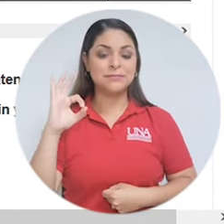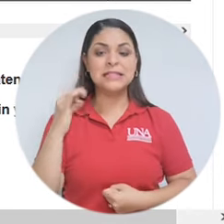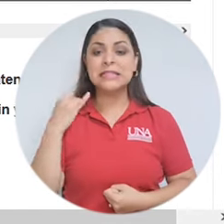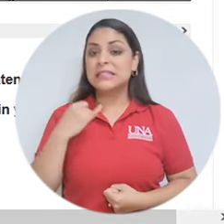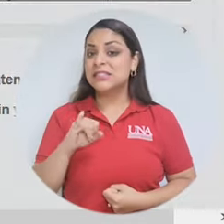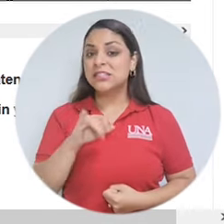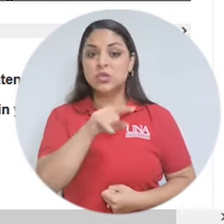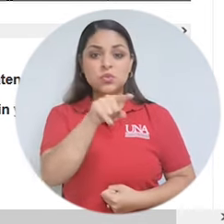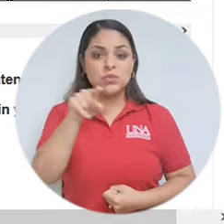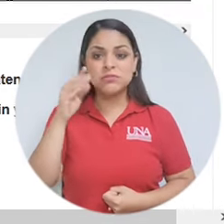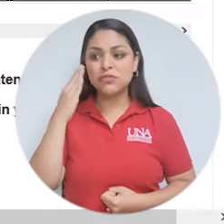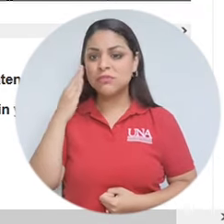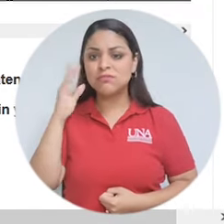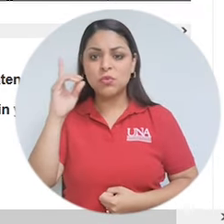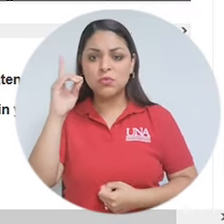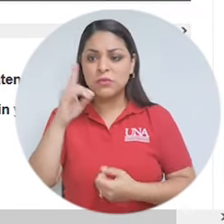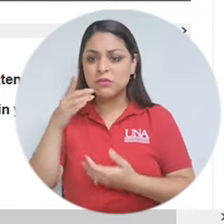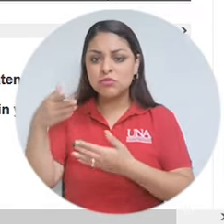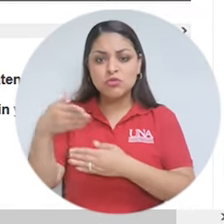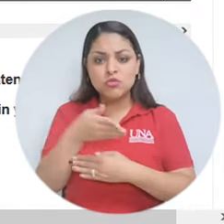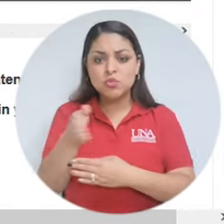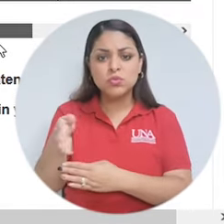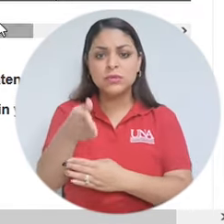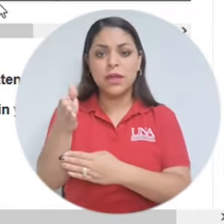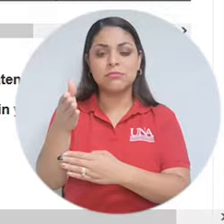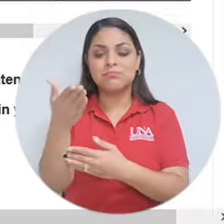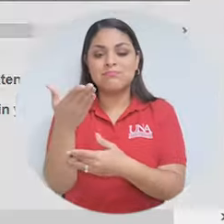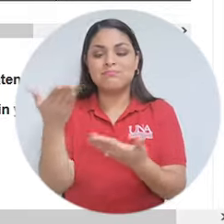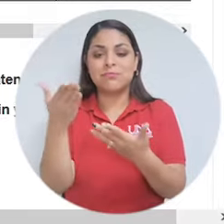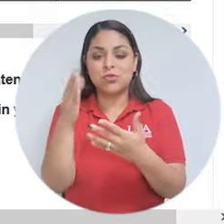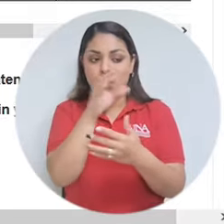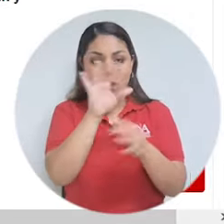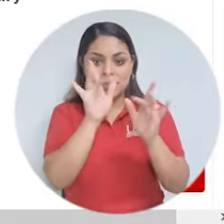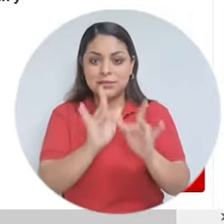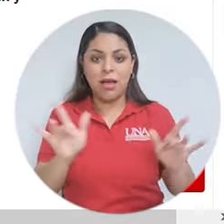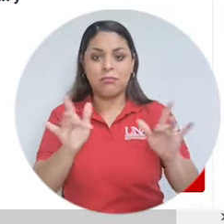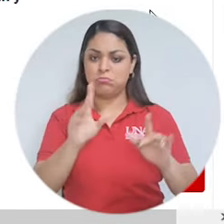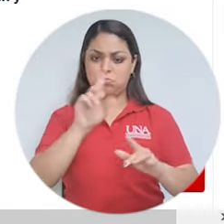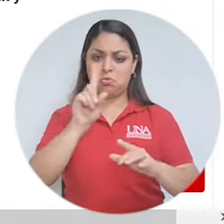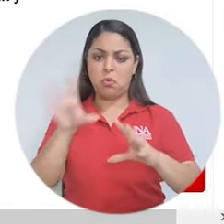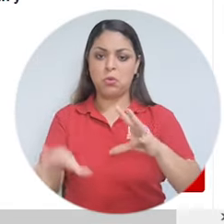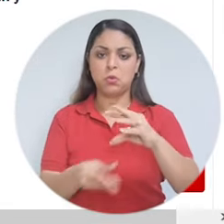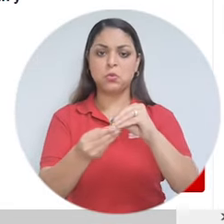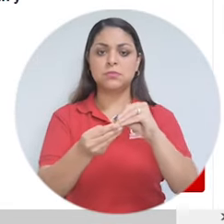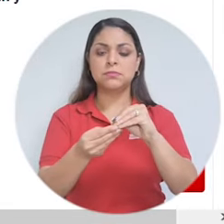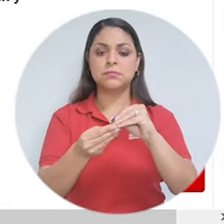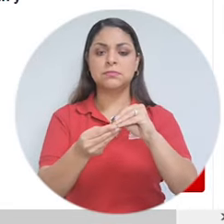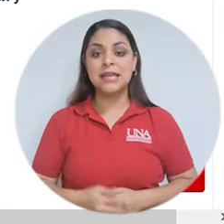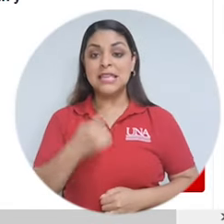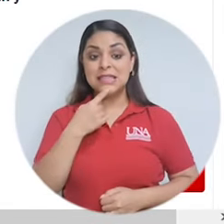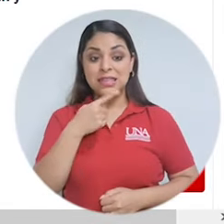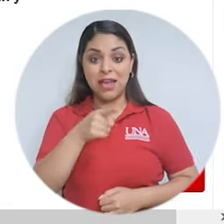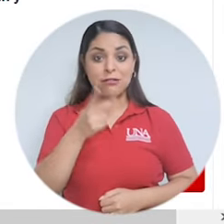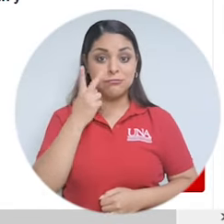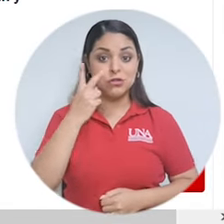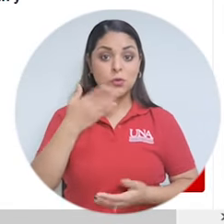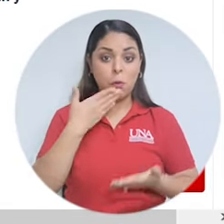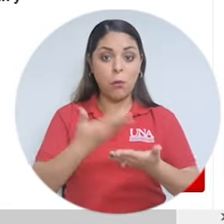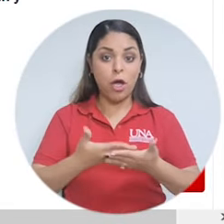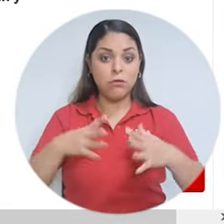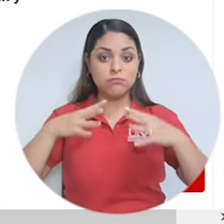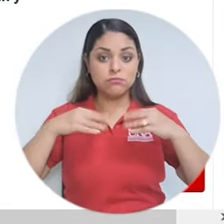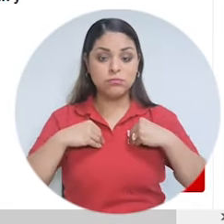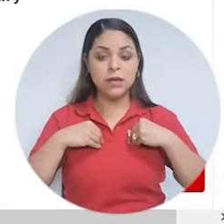que no localice alguna de las rutas de transporte, no la incluya. Consigne el visto bueno a la